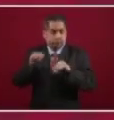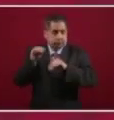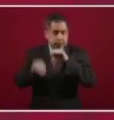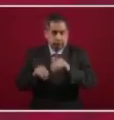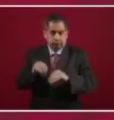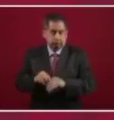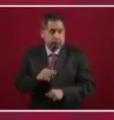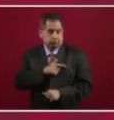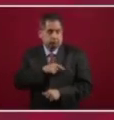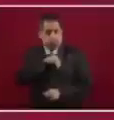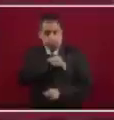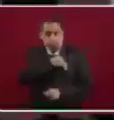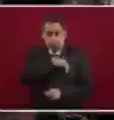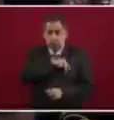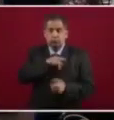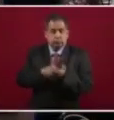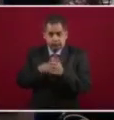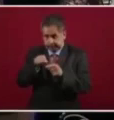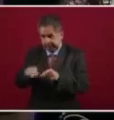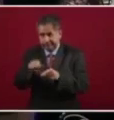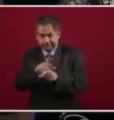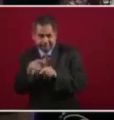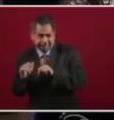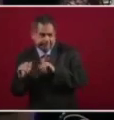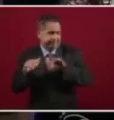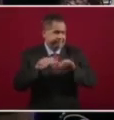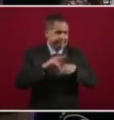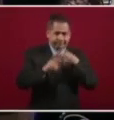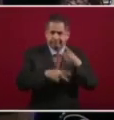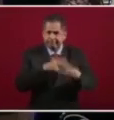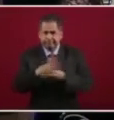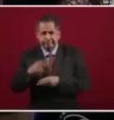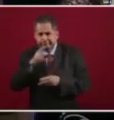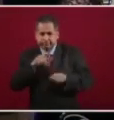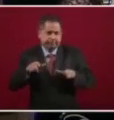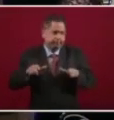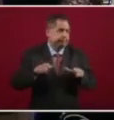desplegados permanentemente en la región. Es gracias a